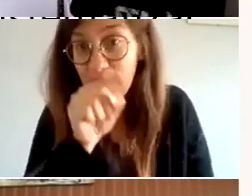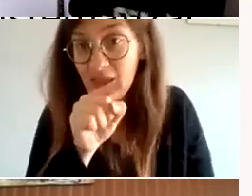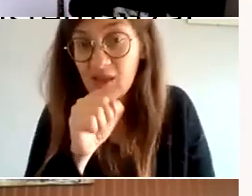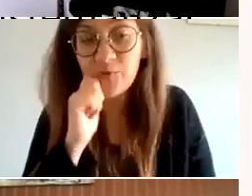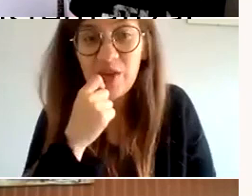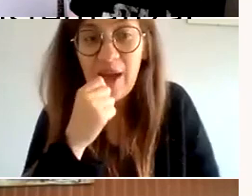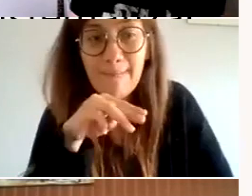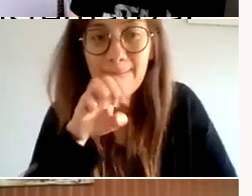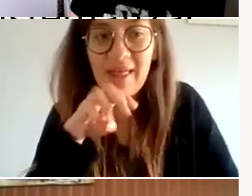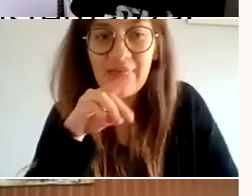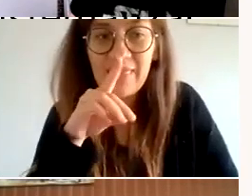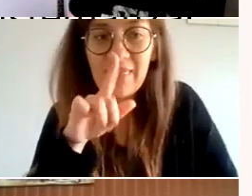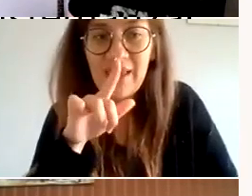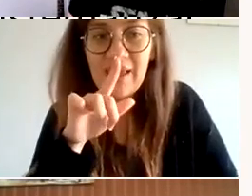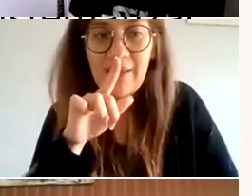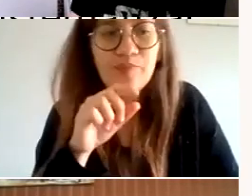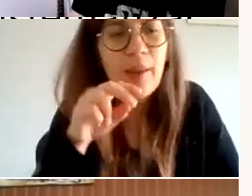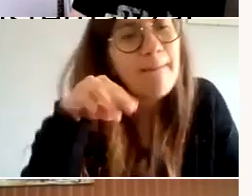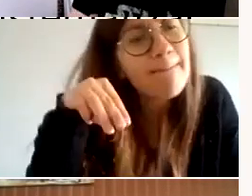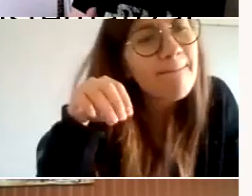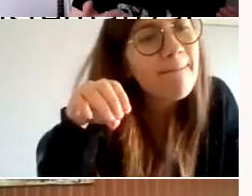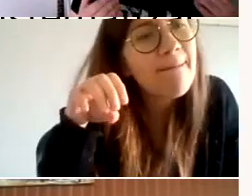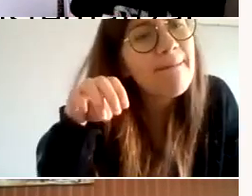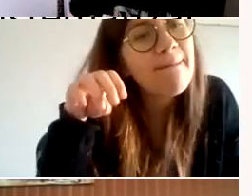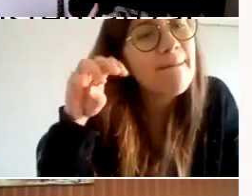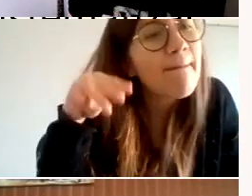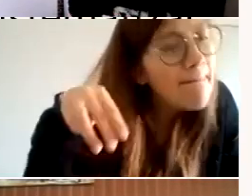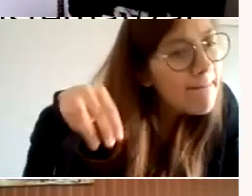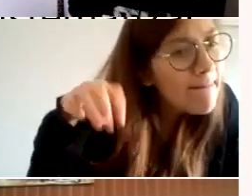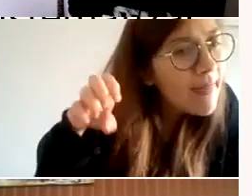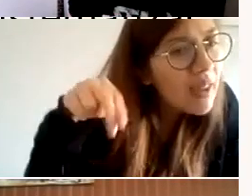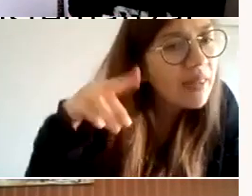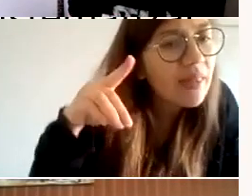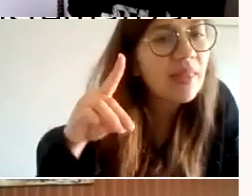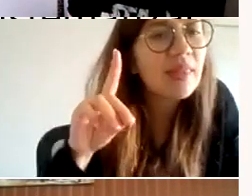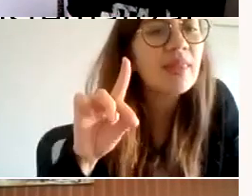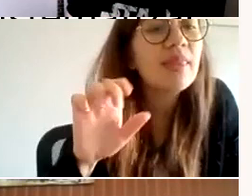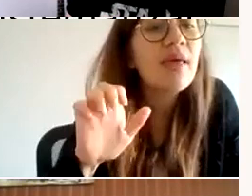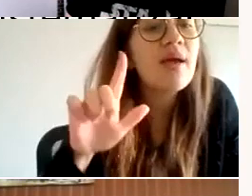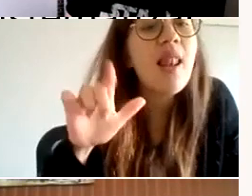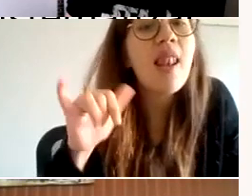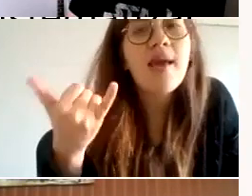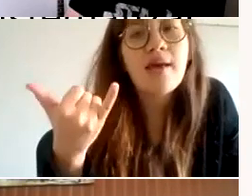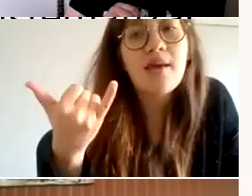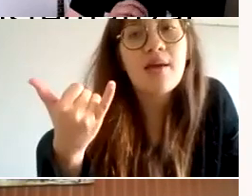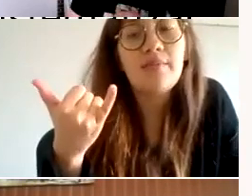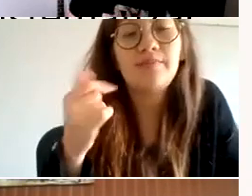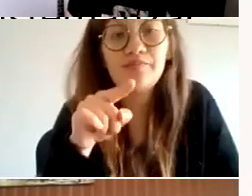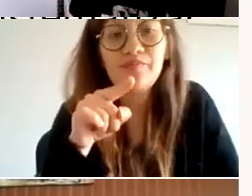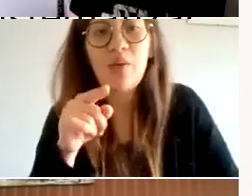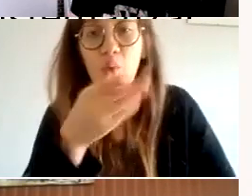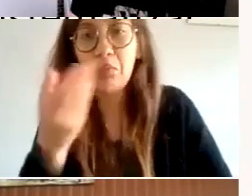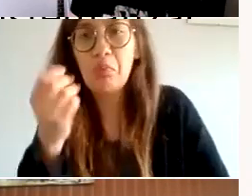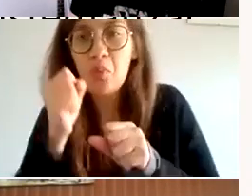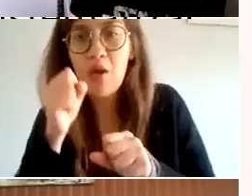las citas de las publicaciones, puedes tener los mismos archivos completos de las publicaciones, puedes buscar, puedes